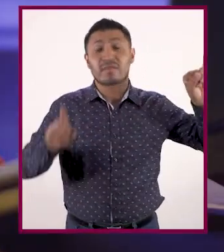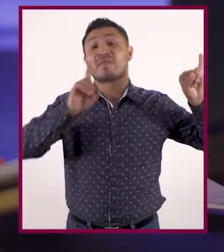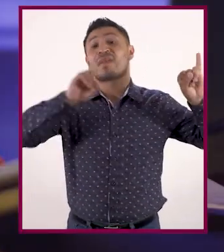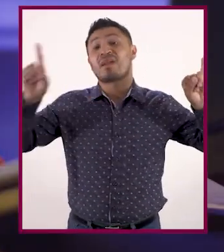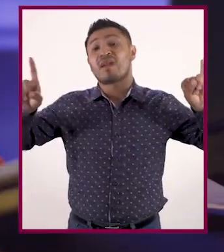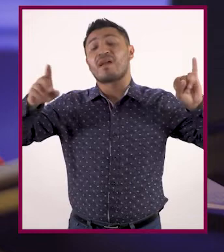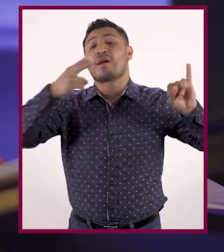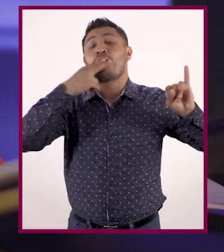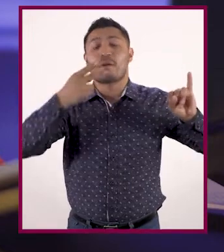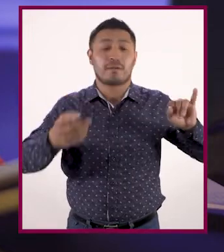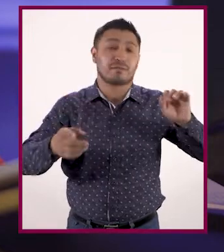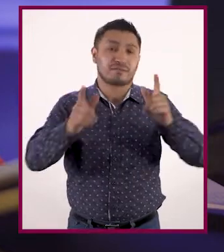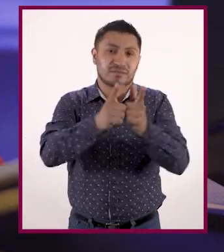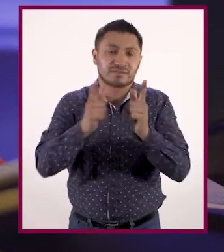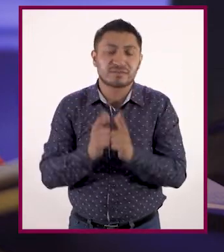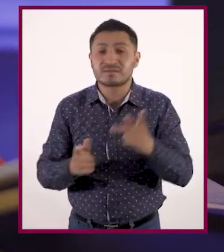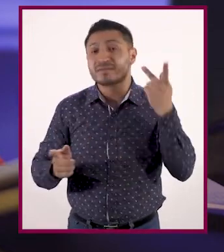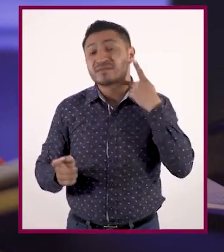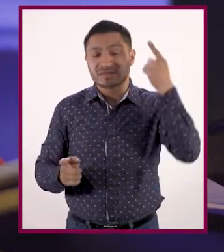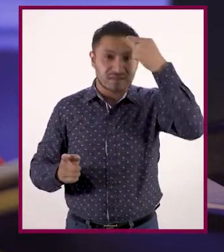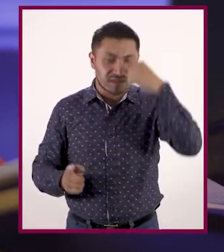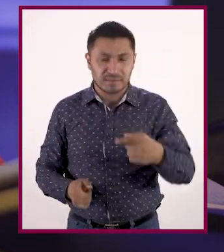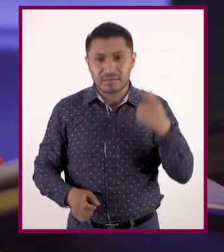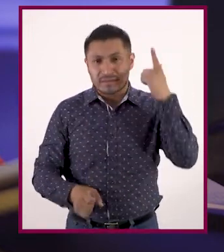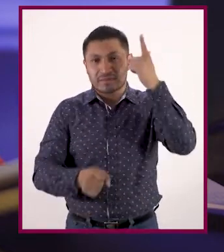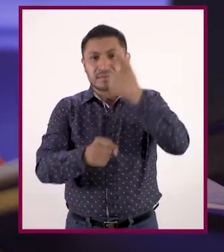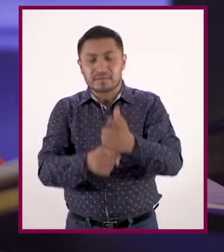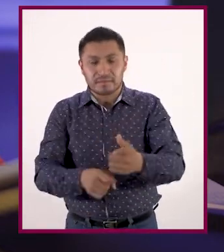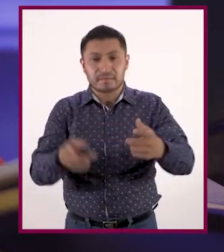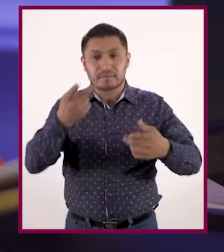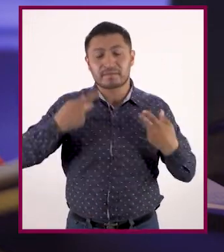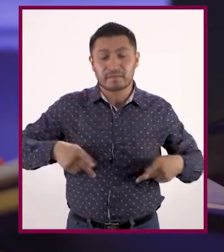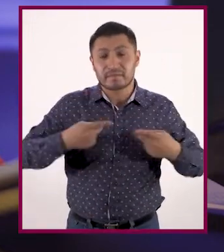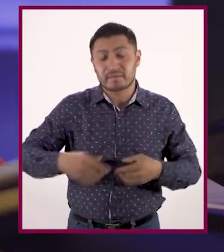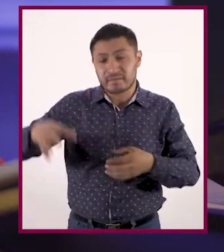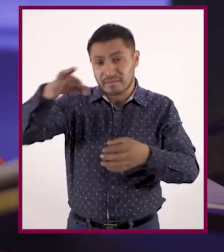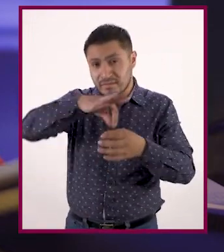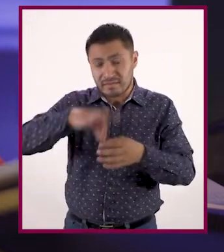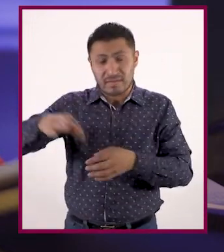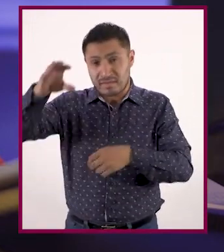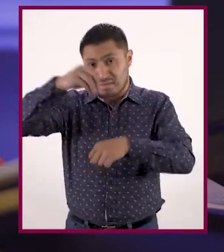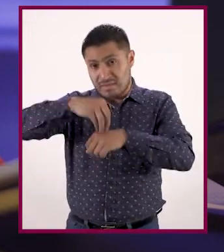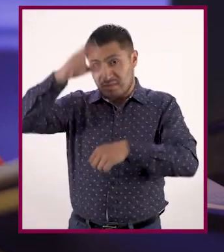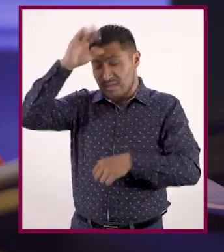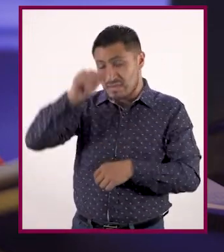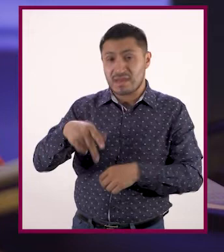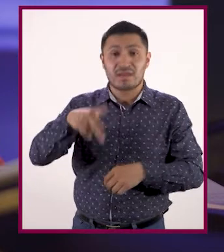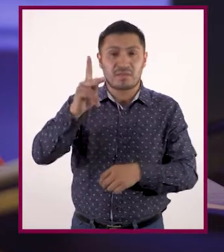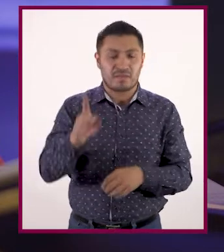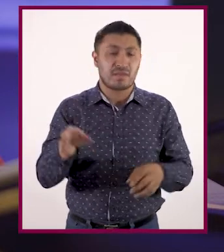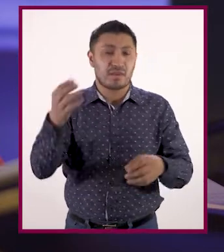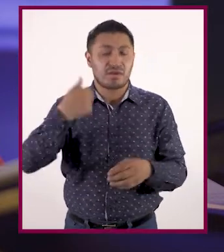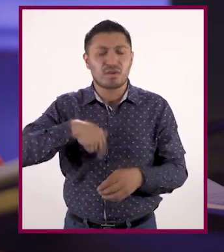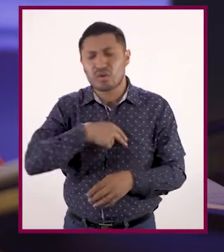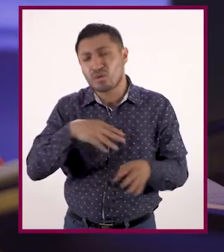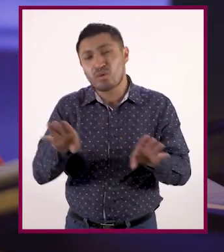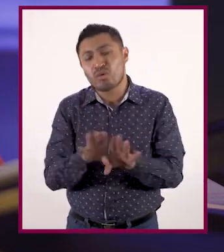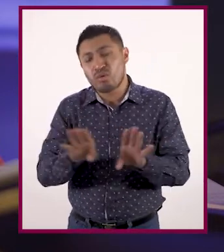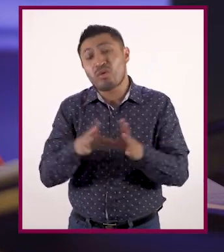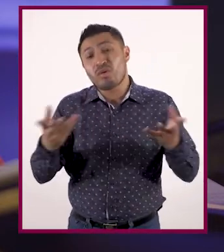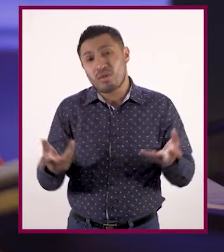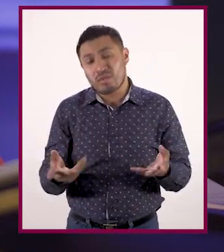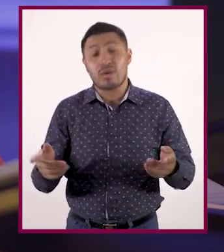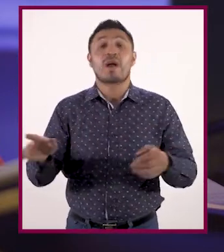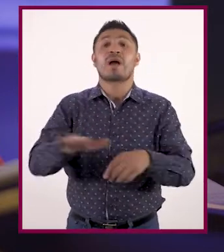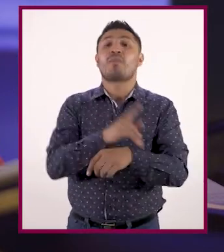sirve los partidos políticos para identificarse ante el electorado pero de qué nos sirve como votantes definirlos de una u otra forma no porque un